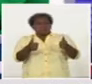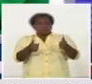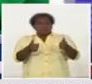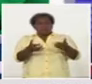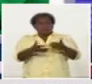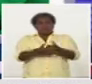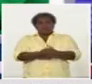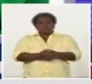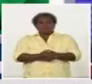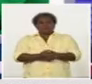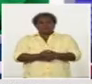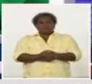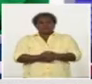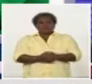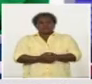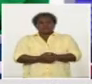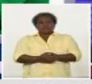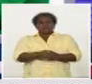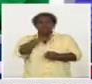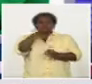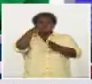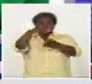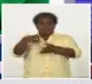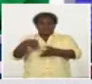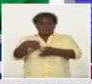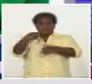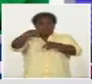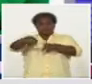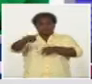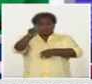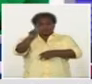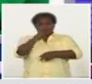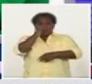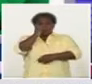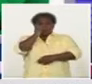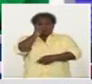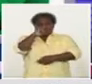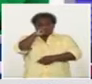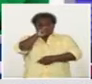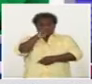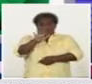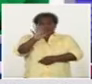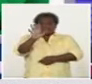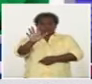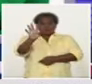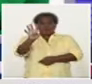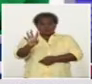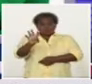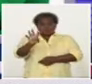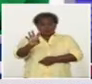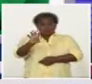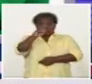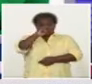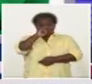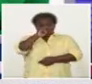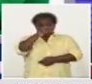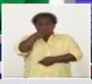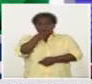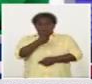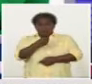contactos. Y fallece un paciente de 54 años de edad, también joven, de la provincia de